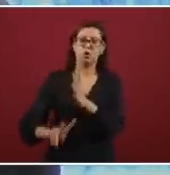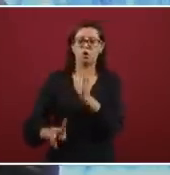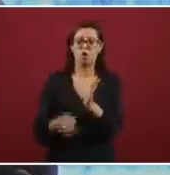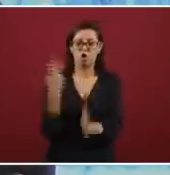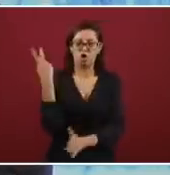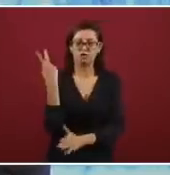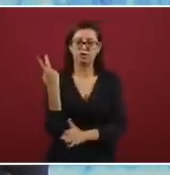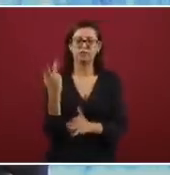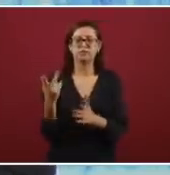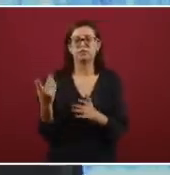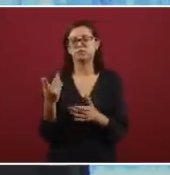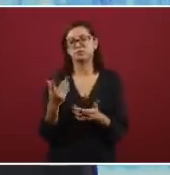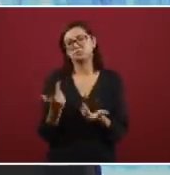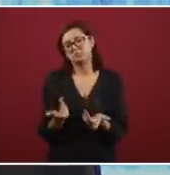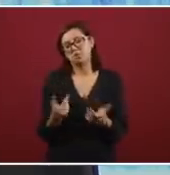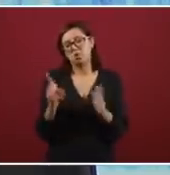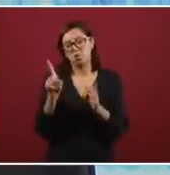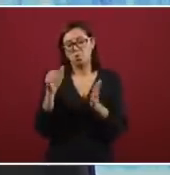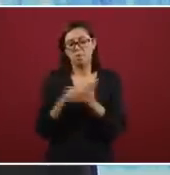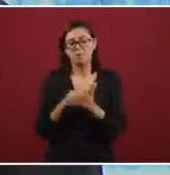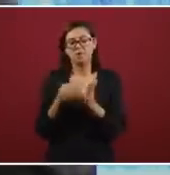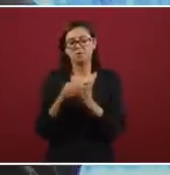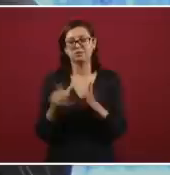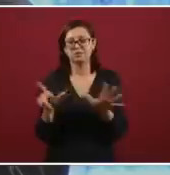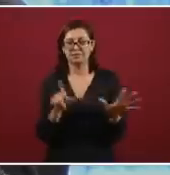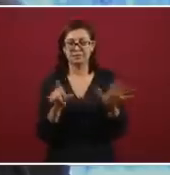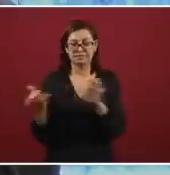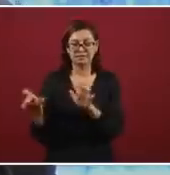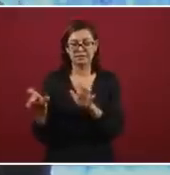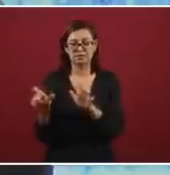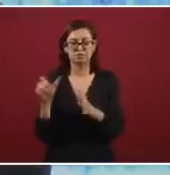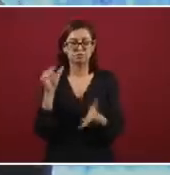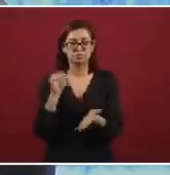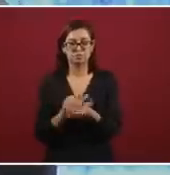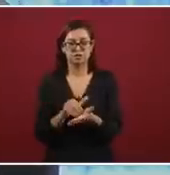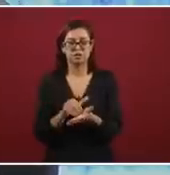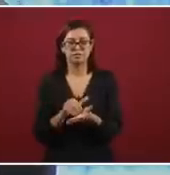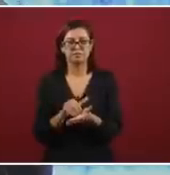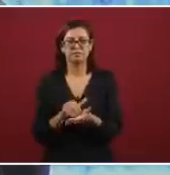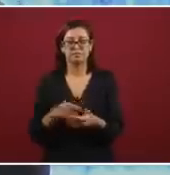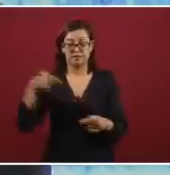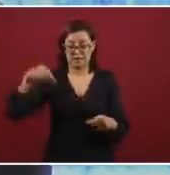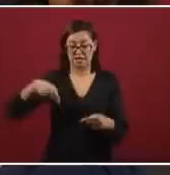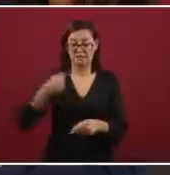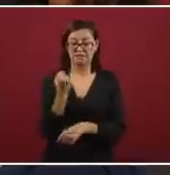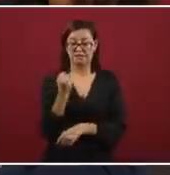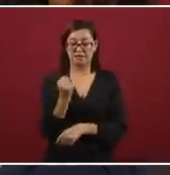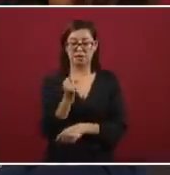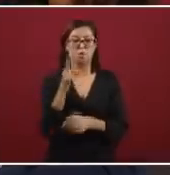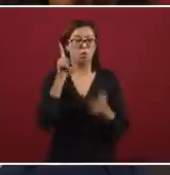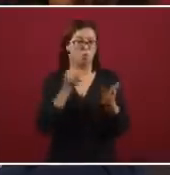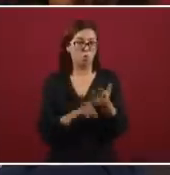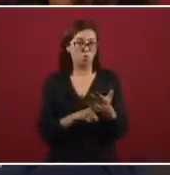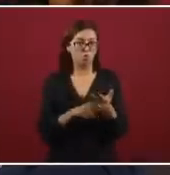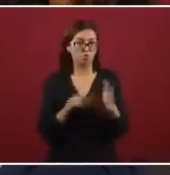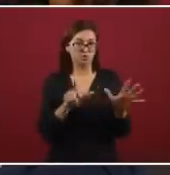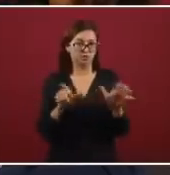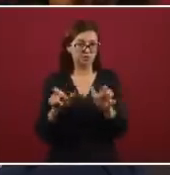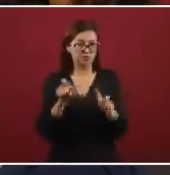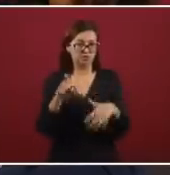una producción promedio de 1.700.000 barriles. Este mes lo vamos a cerrar como con